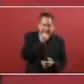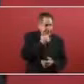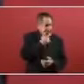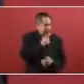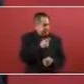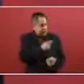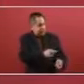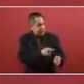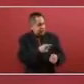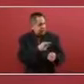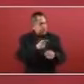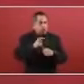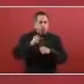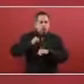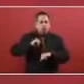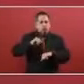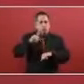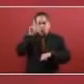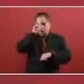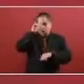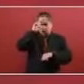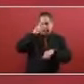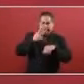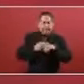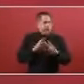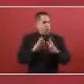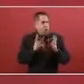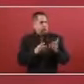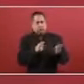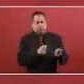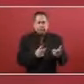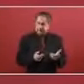la posibilidad de ser consejeros. Entonces,